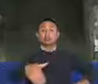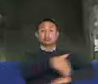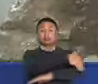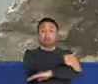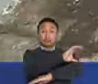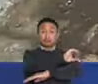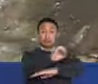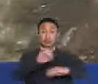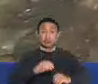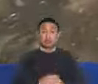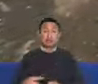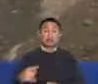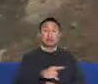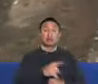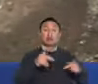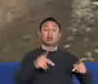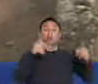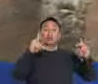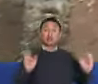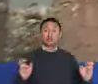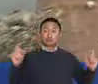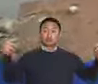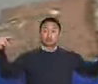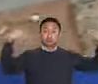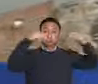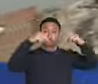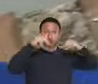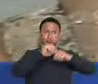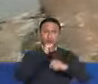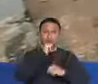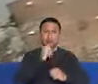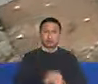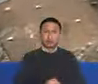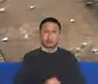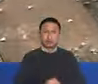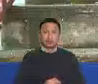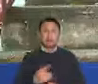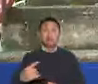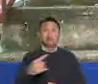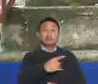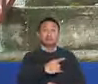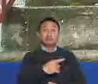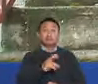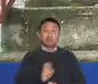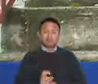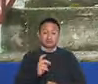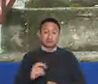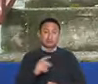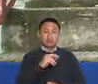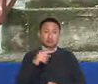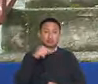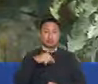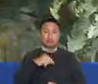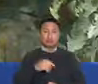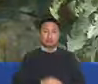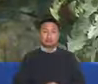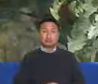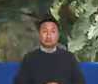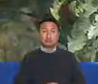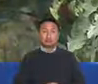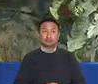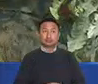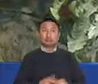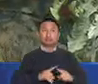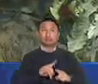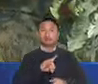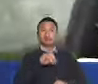Sucre, la estructura de un puente peatonal está sin concluir. El soporte de concreto y sobre las aceras están colocadas las gradas de cemento, pero en